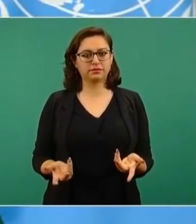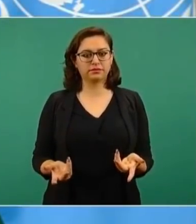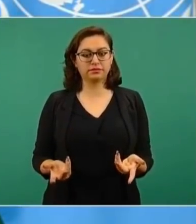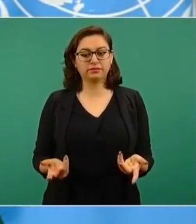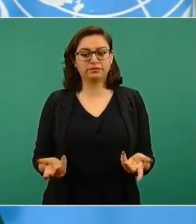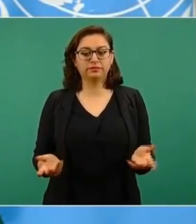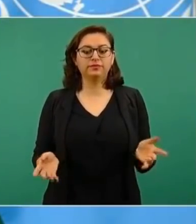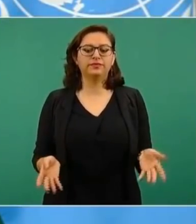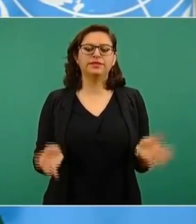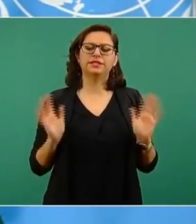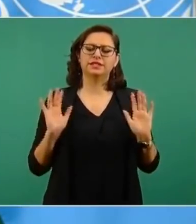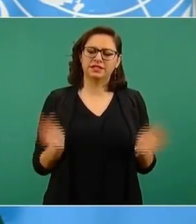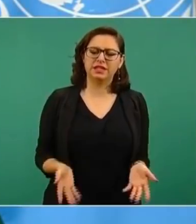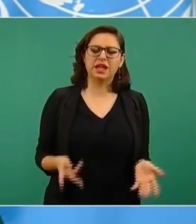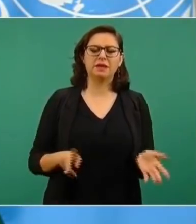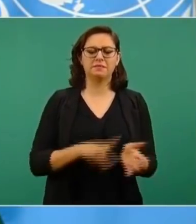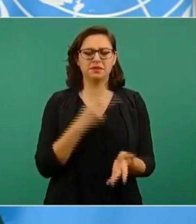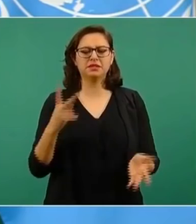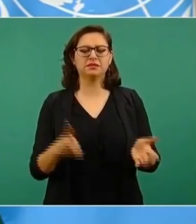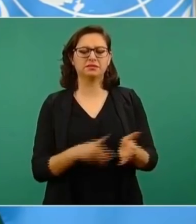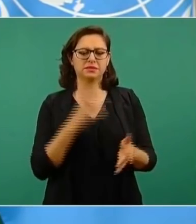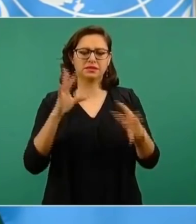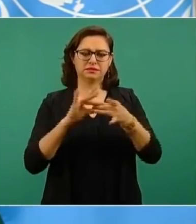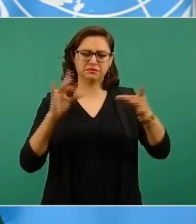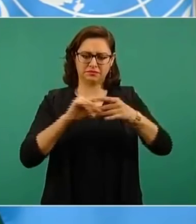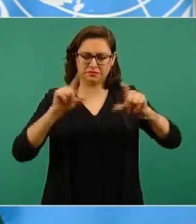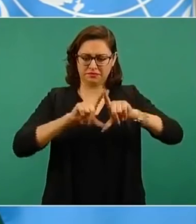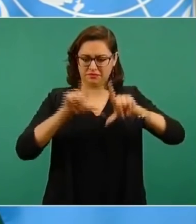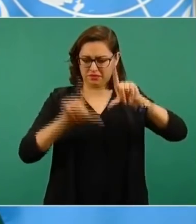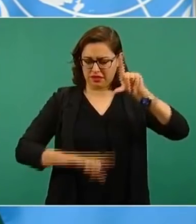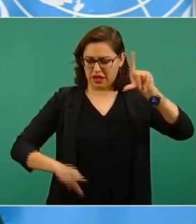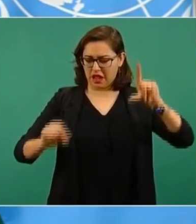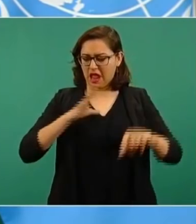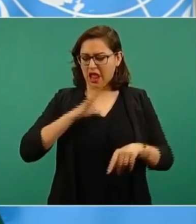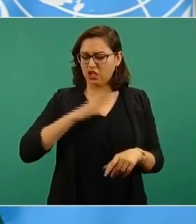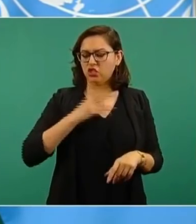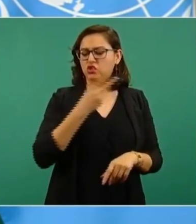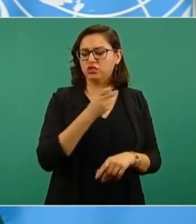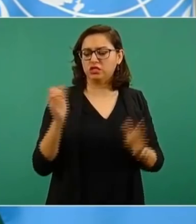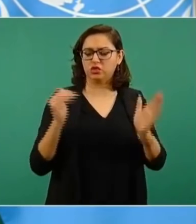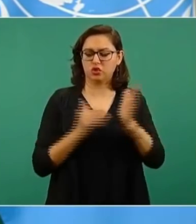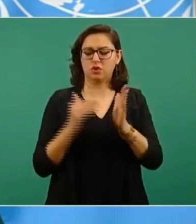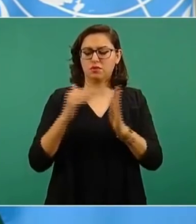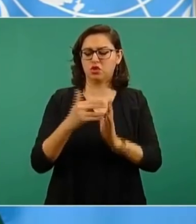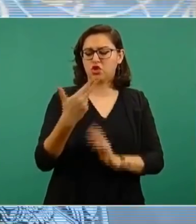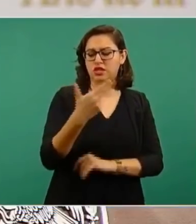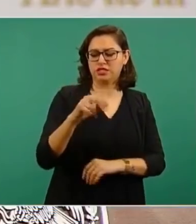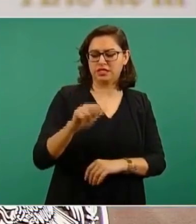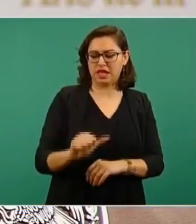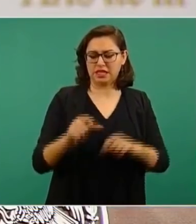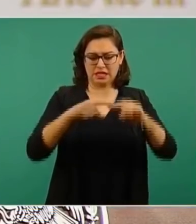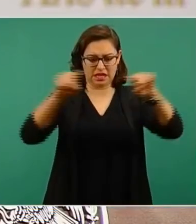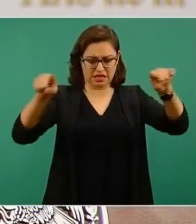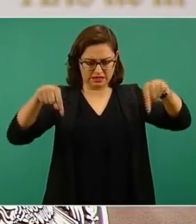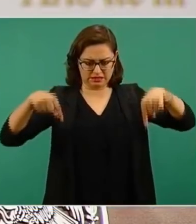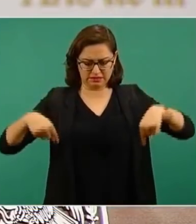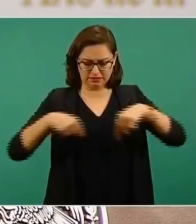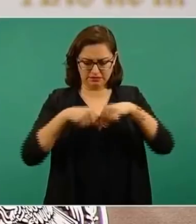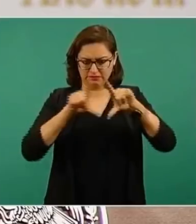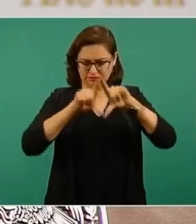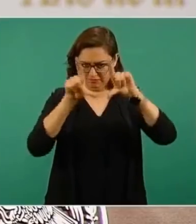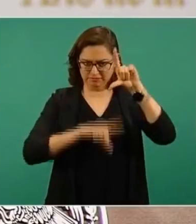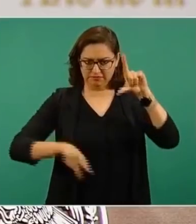Ya hemos hablado de que nuestro territorio tiene 200 millones de hectáreas y concesionaron en el periodo neoliberal